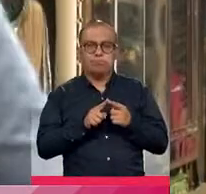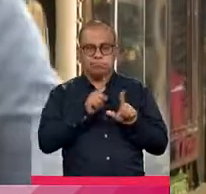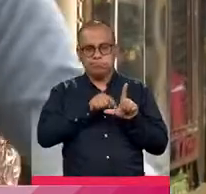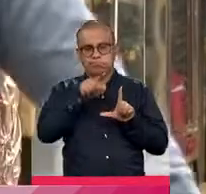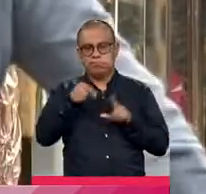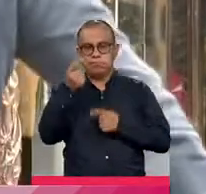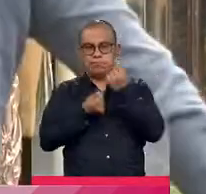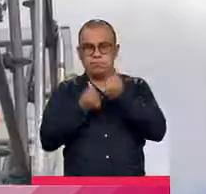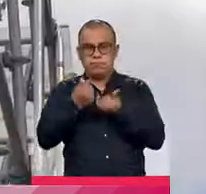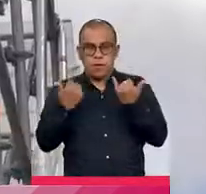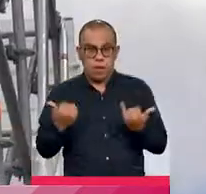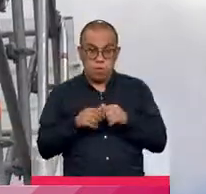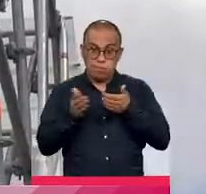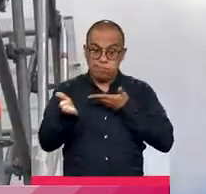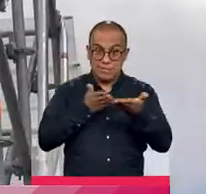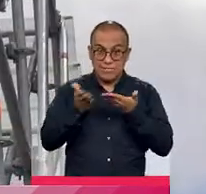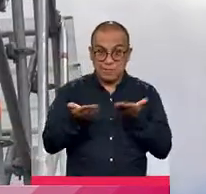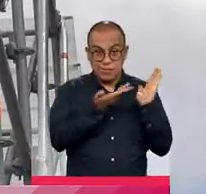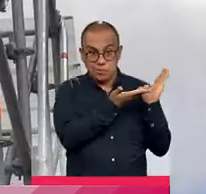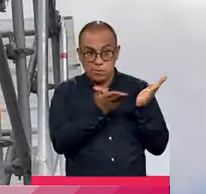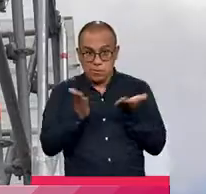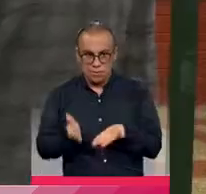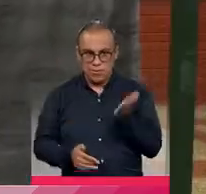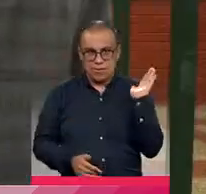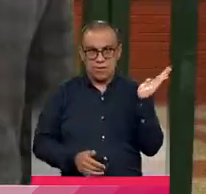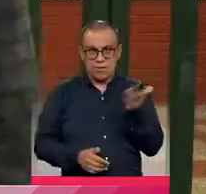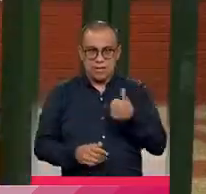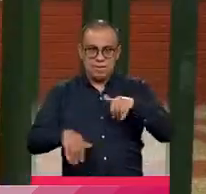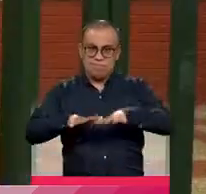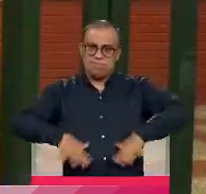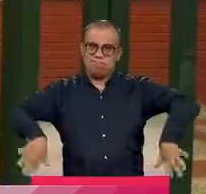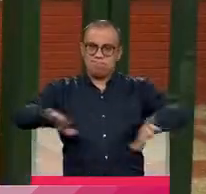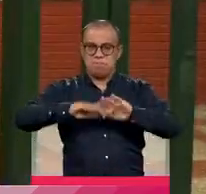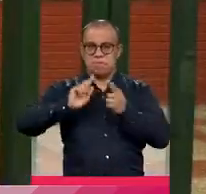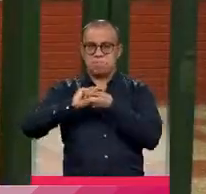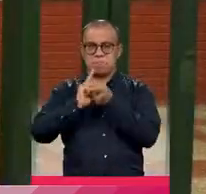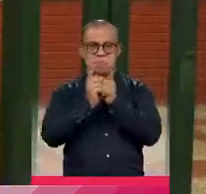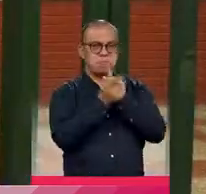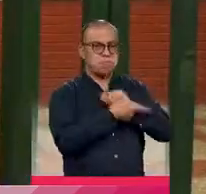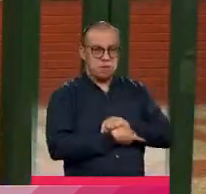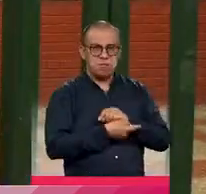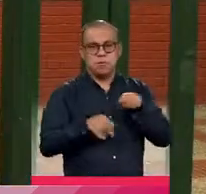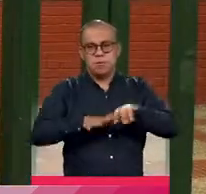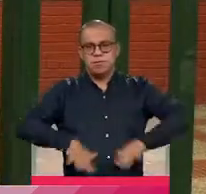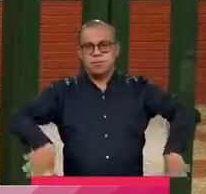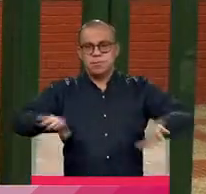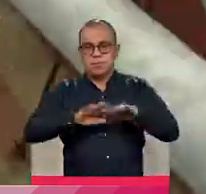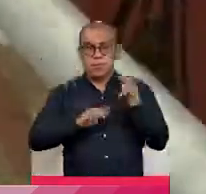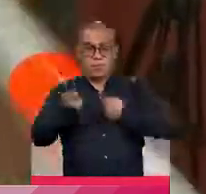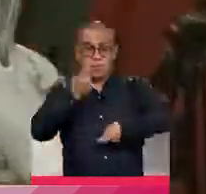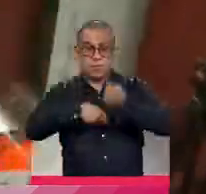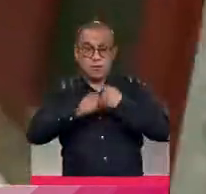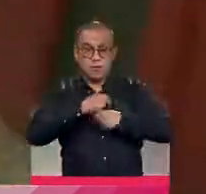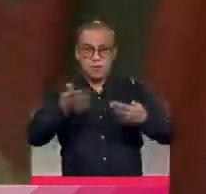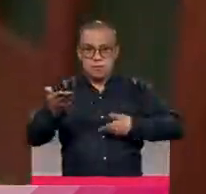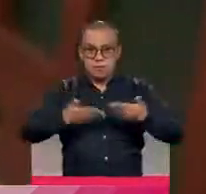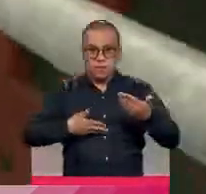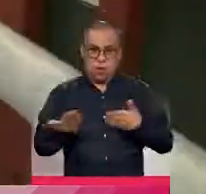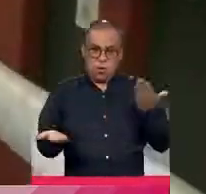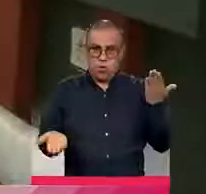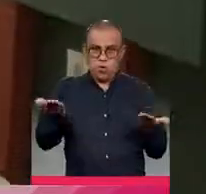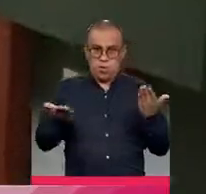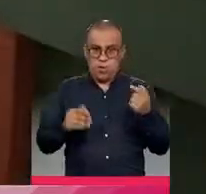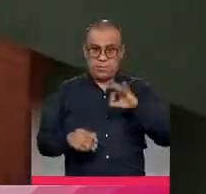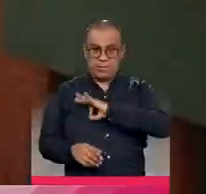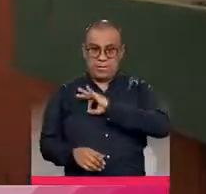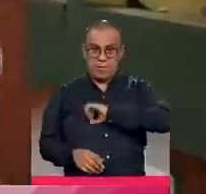Fenalco, el regreso del servicio a la mesa para restaurantes cambia el panorama para el sector gastronómico de la ciudad. Las ventas este fin de semana comparadas con el fin